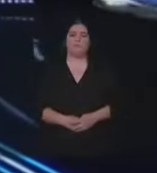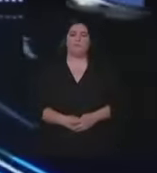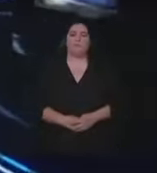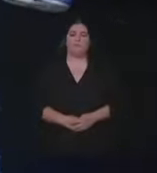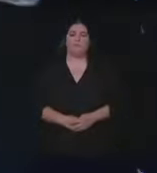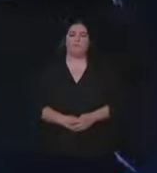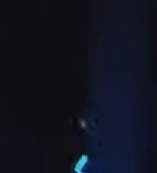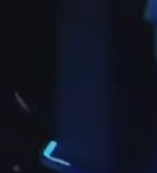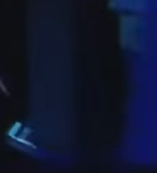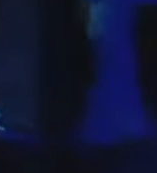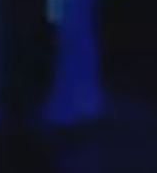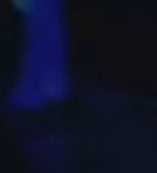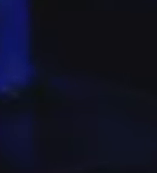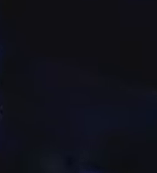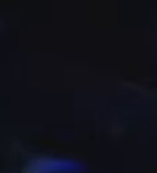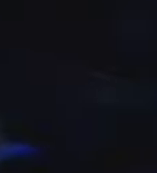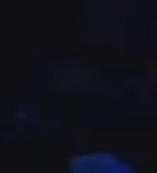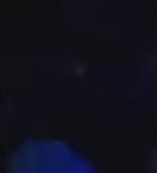placer